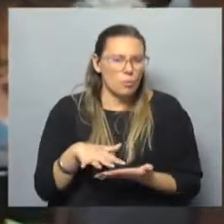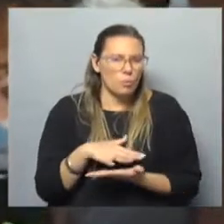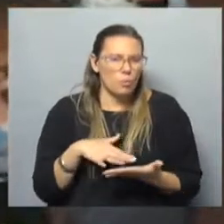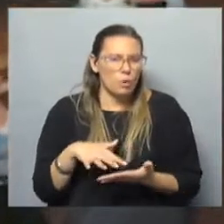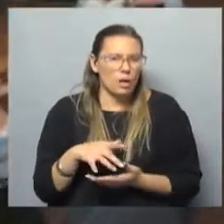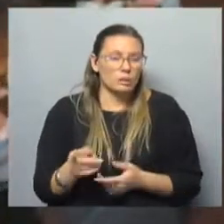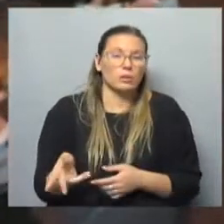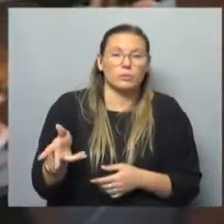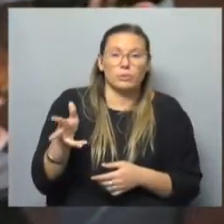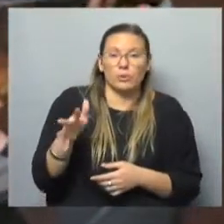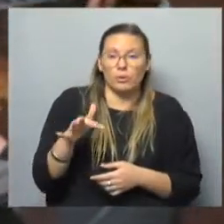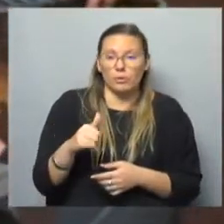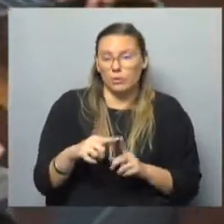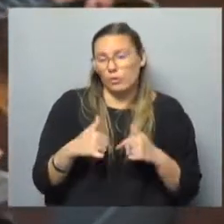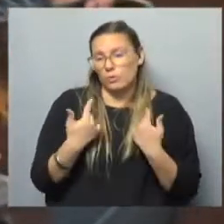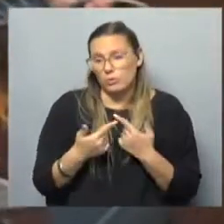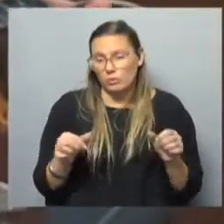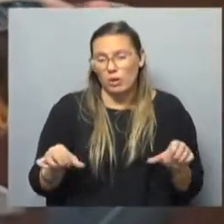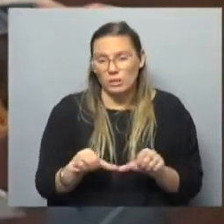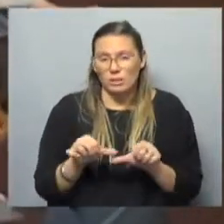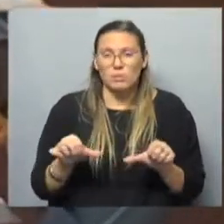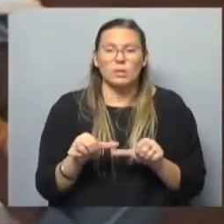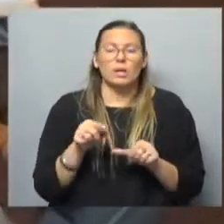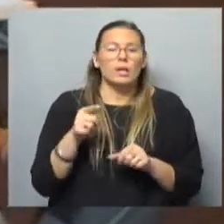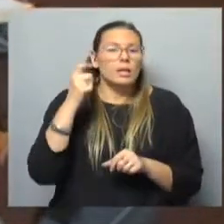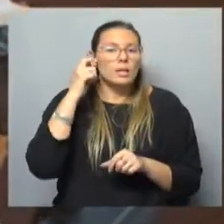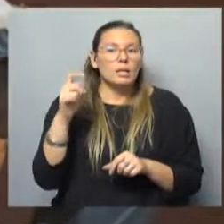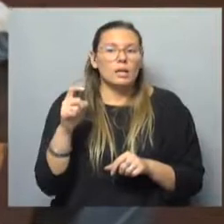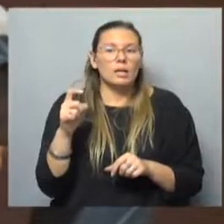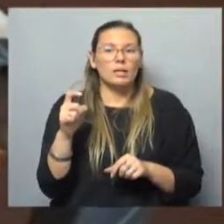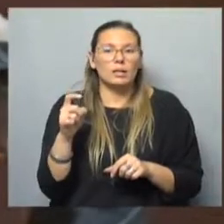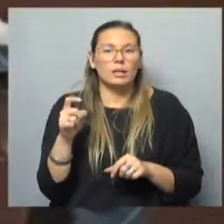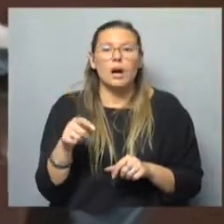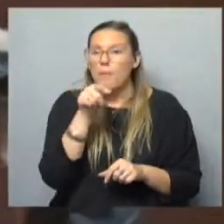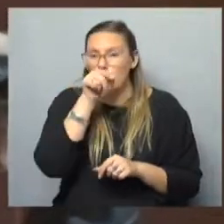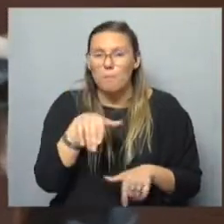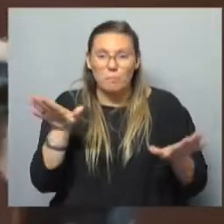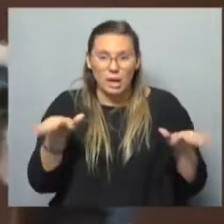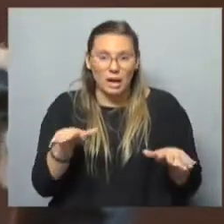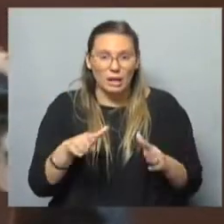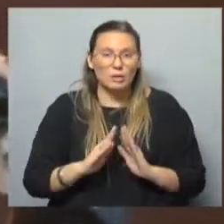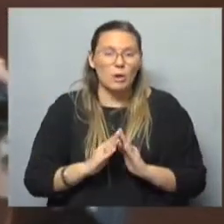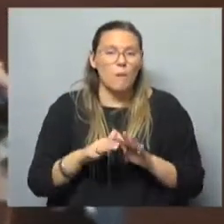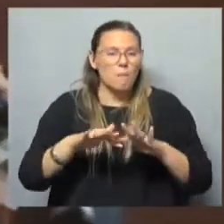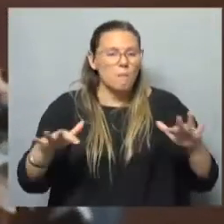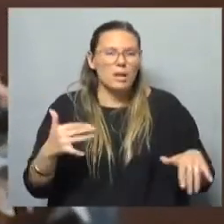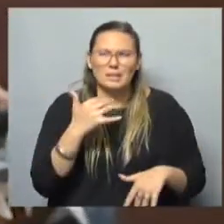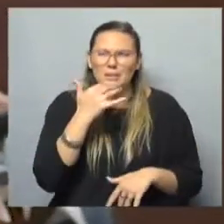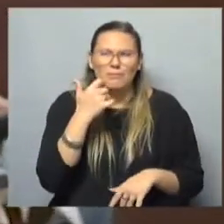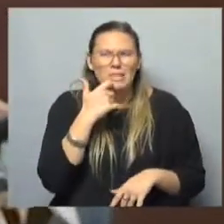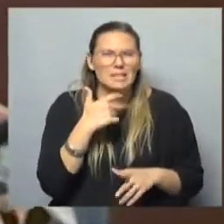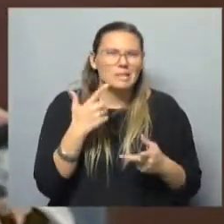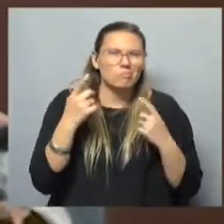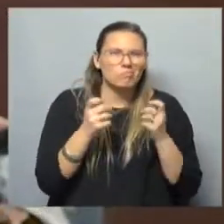nada, cotidianidades de nosotros. Y ahí surge la idea de que fuesen aves, aves marinas, todavía no lo teníamos muy claro al